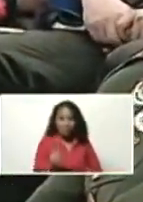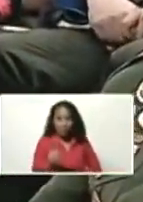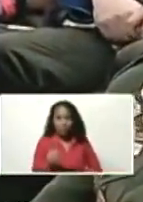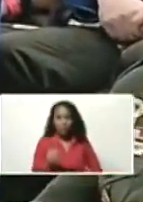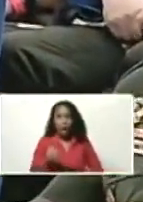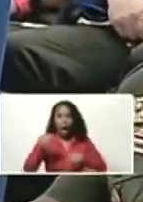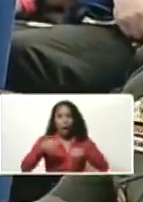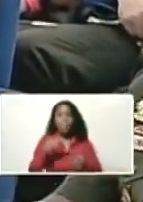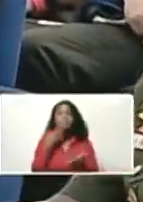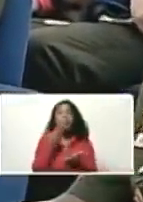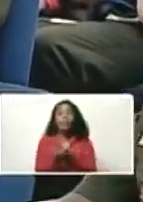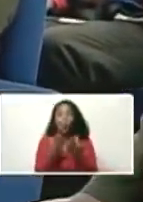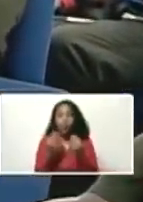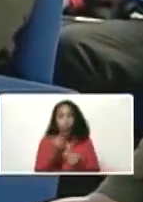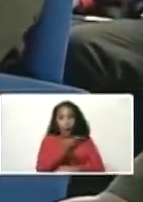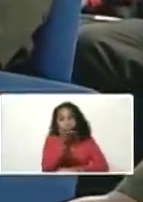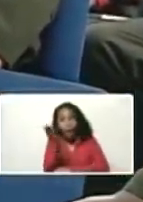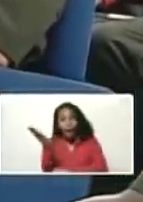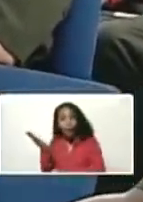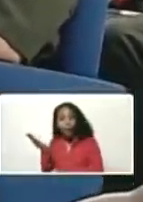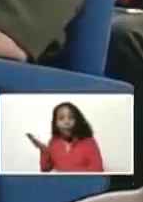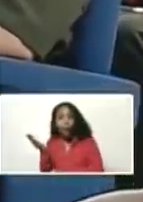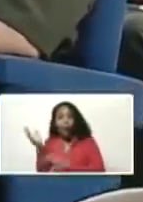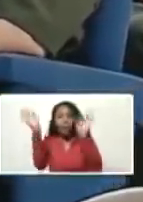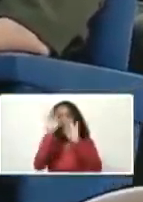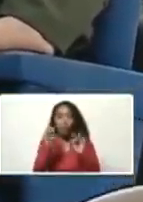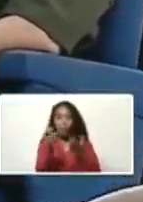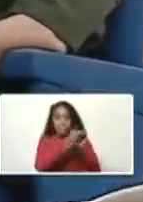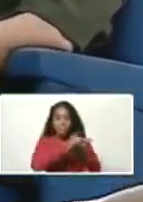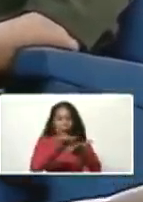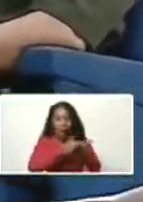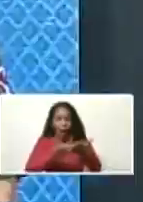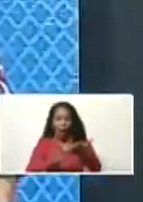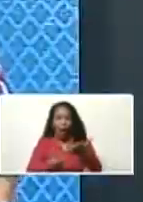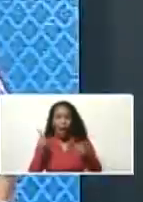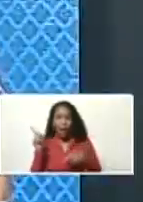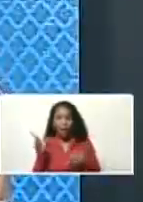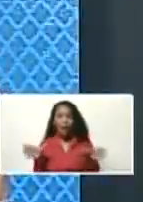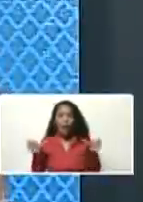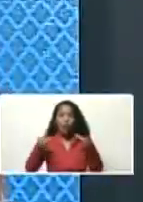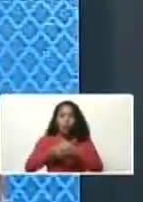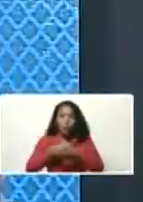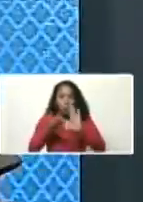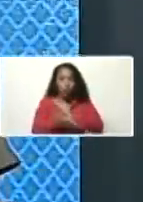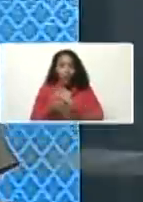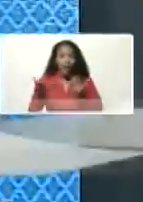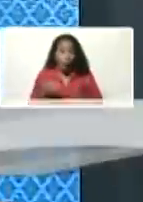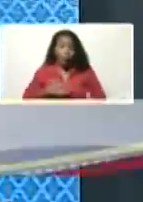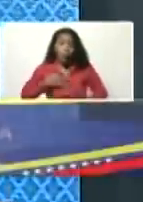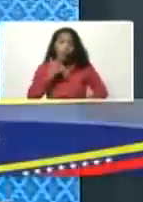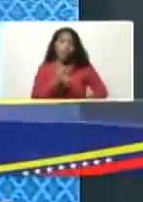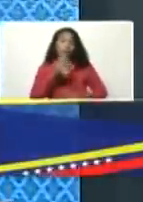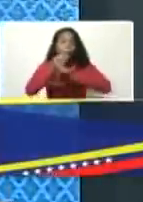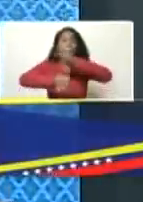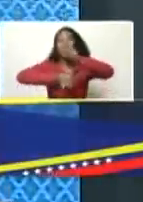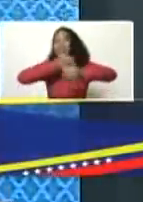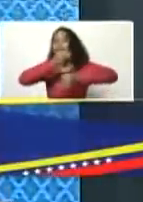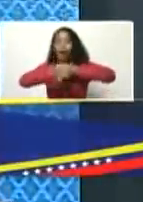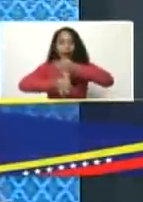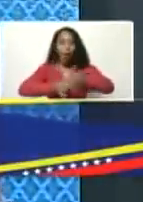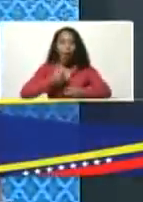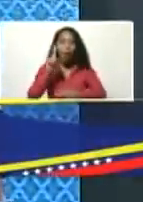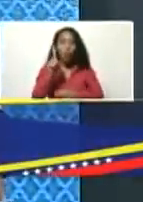lo he traído a petición de muchos de ellos de forma transcrita, esa conferencia, que pudiese decir pues que